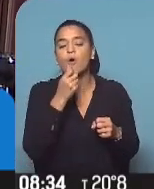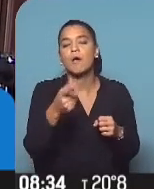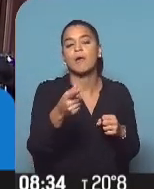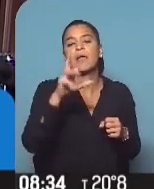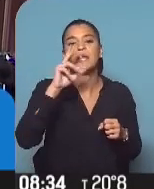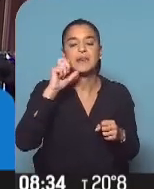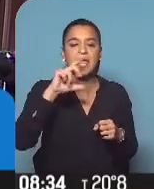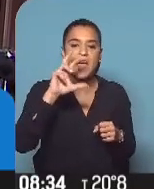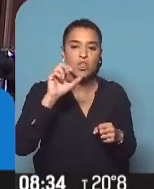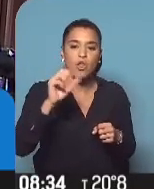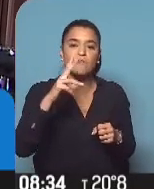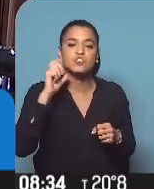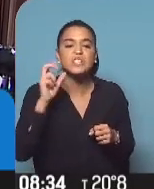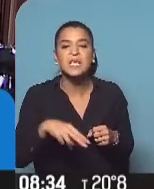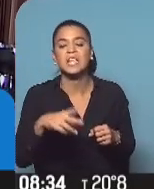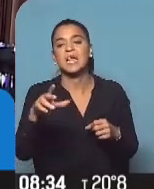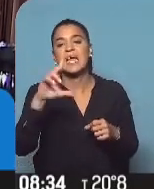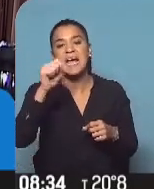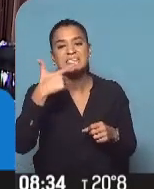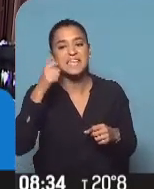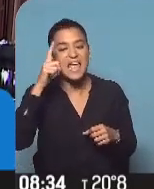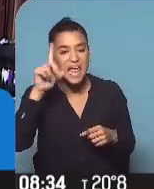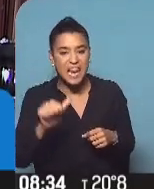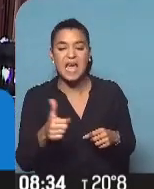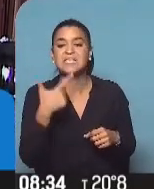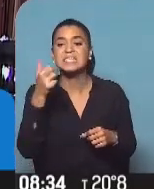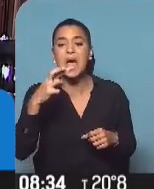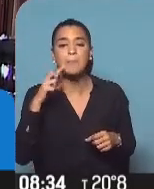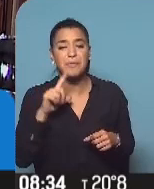Storani, Casella, bueno, el propio titular de la Convención Sapia,